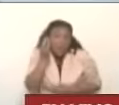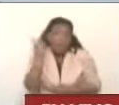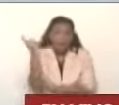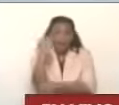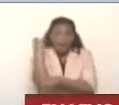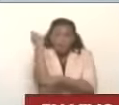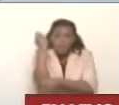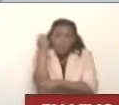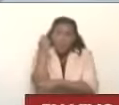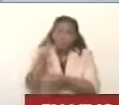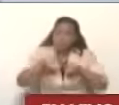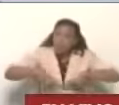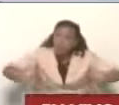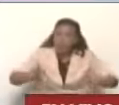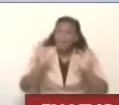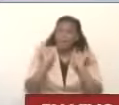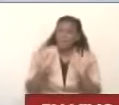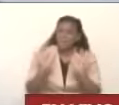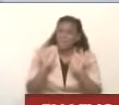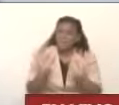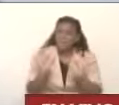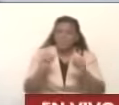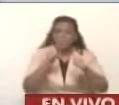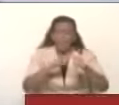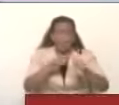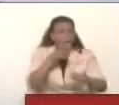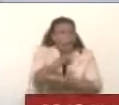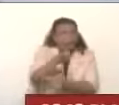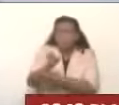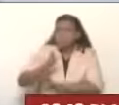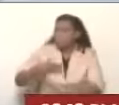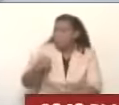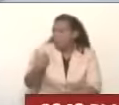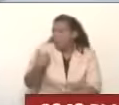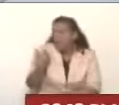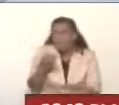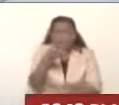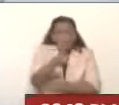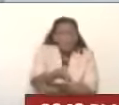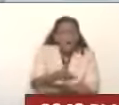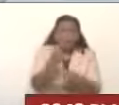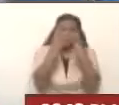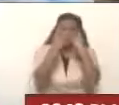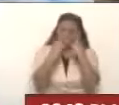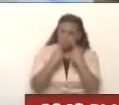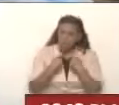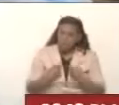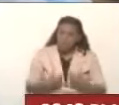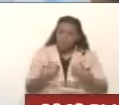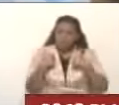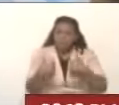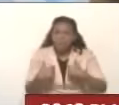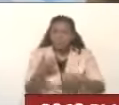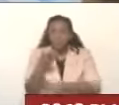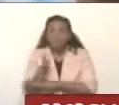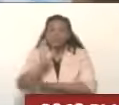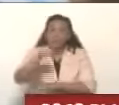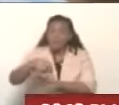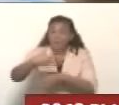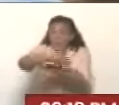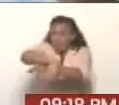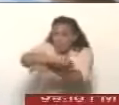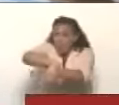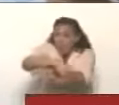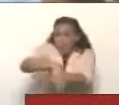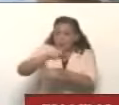la mujer de Apure tiene un espacio de salud en su vértice 1 donde acudir. Ella viene aquí, nosotros hemos salido a las jornadas en